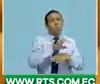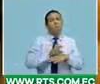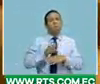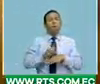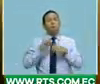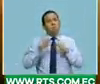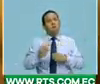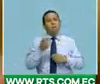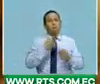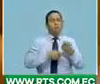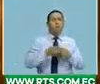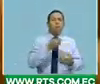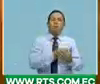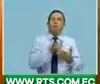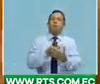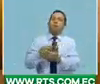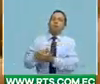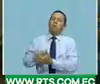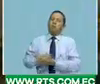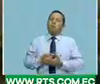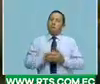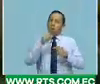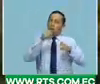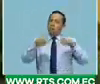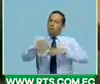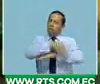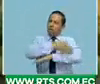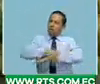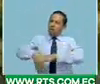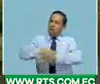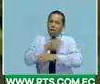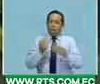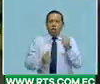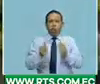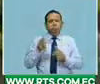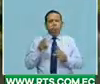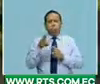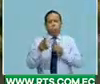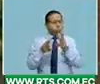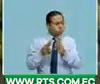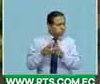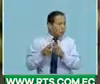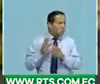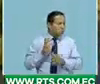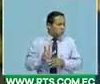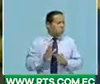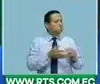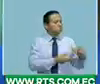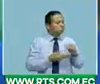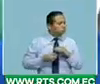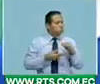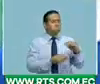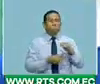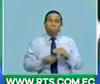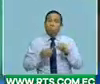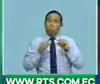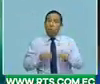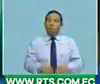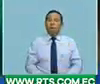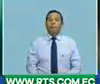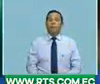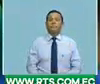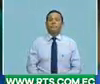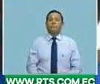carretera, donde son los propios productores quienes la ofrecen a sus clientes. Informó Carlos Julio